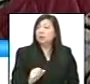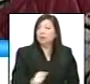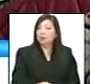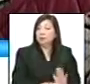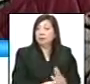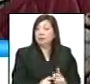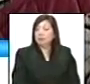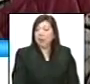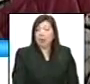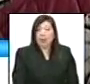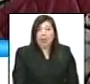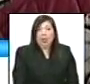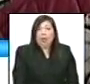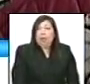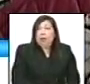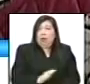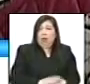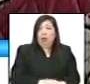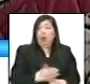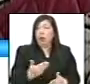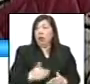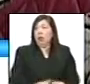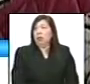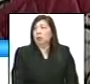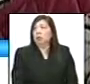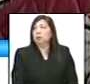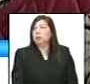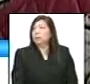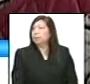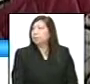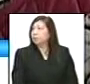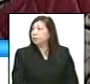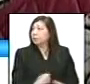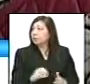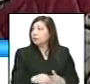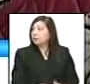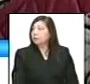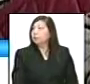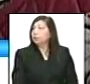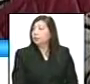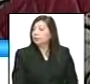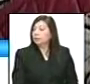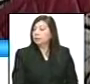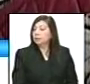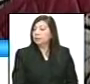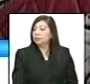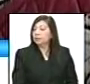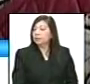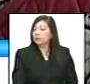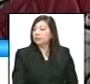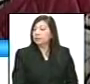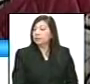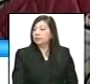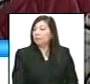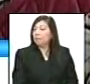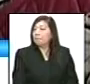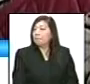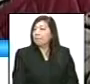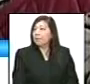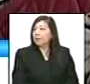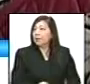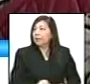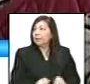presentado la congresista Pariona, sobre el tema de la cuota indígena. Sin embargo, presidente, ambos criterios, el de paridad y